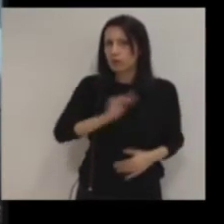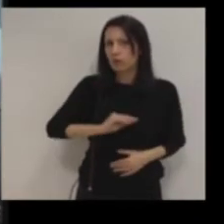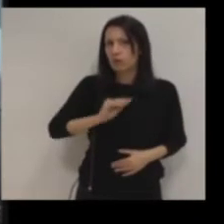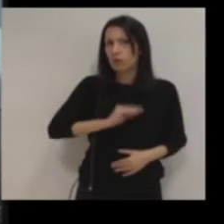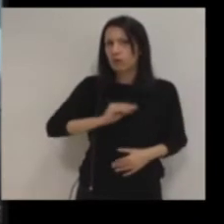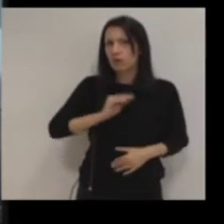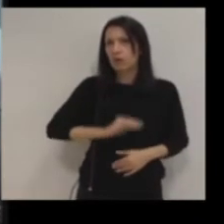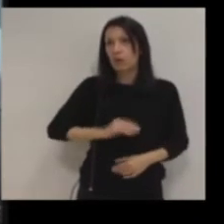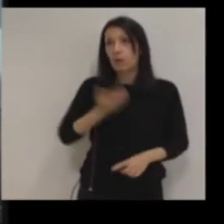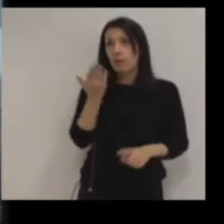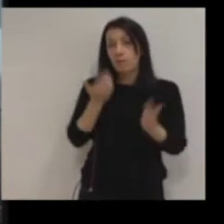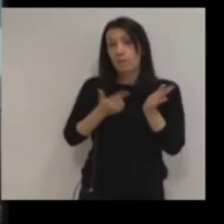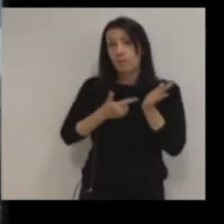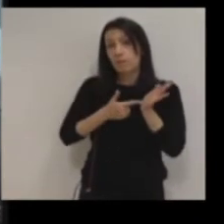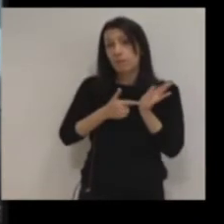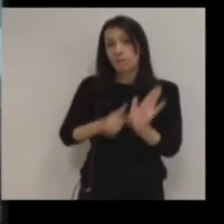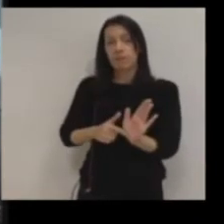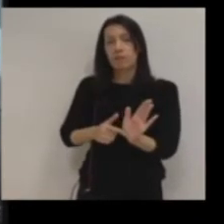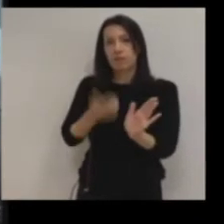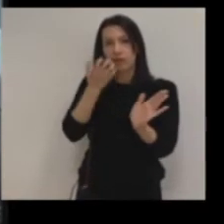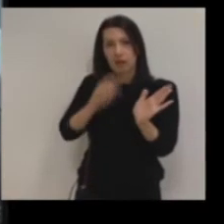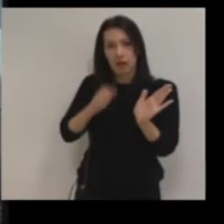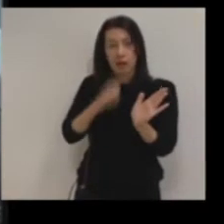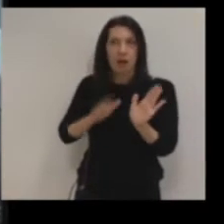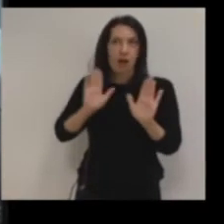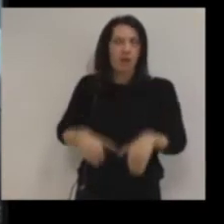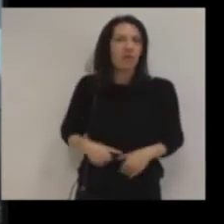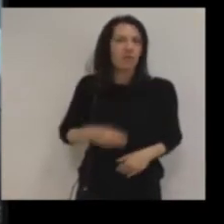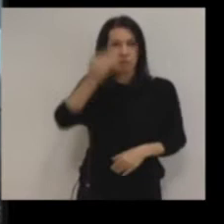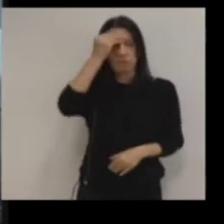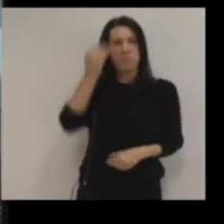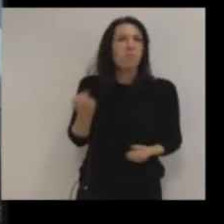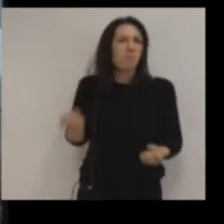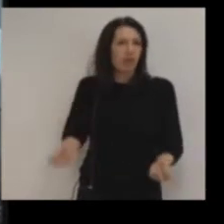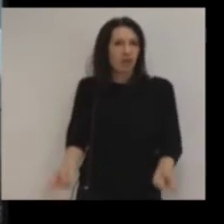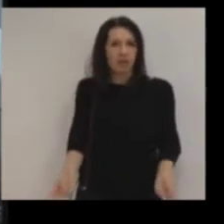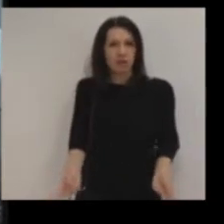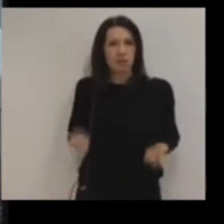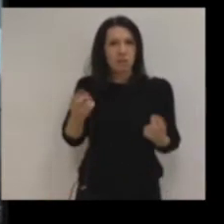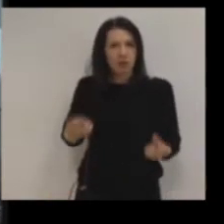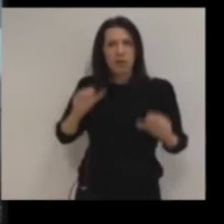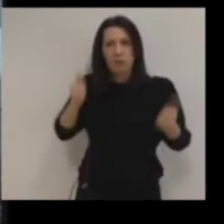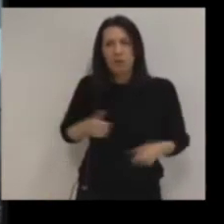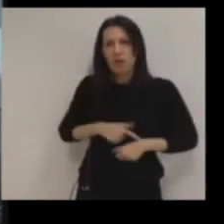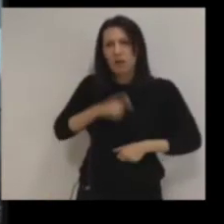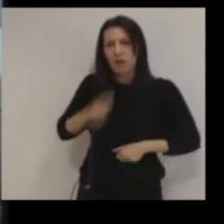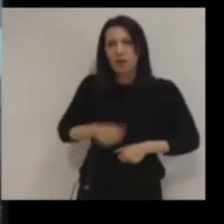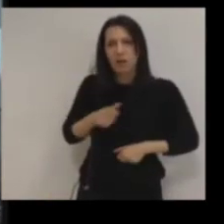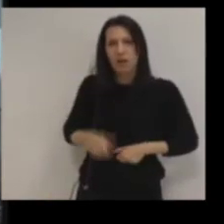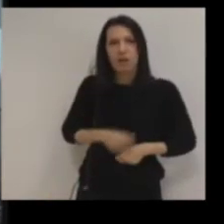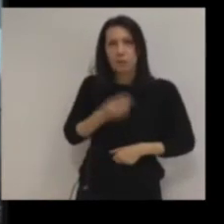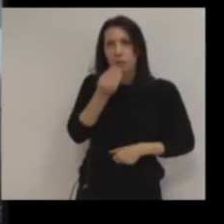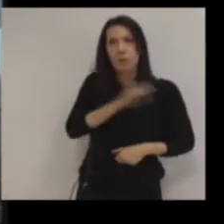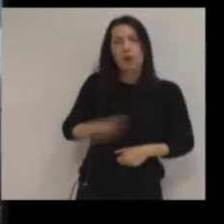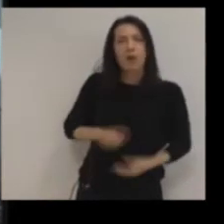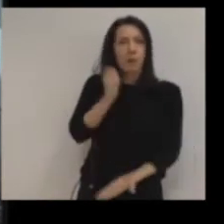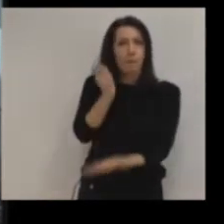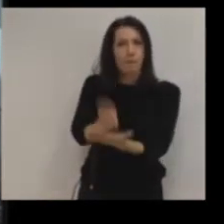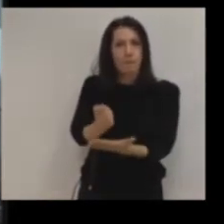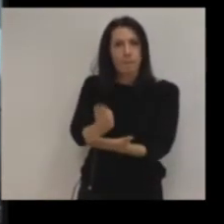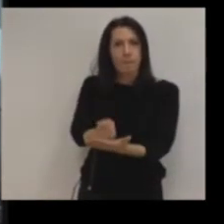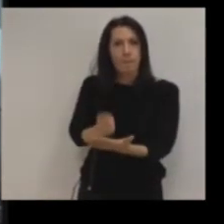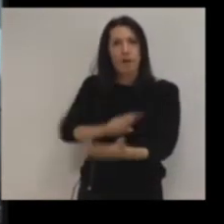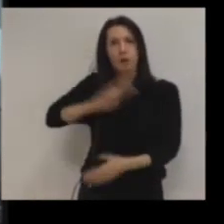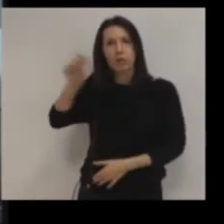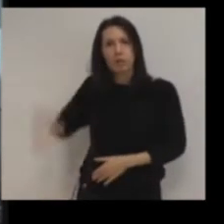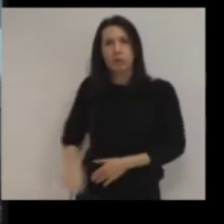llegar a presentar la reclamación que pues, básicamente dices, ¿para qué me voy a meter en estos follones? Acabo antes pagándole a alguien para que me haga